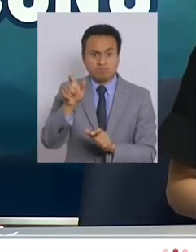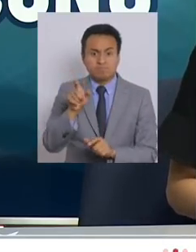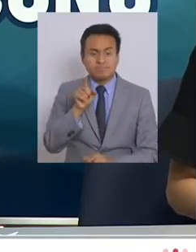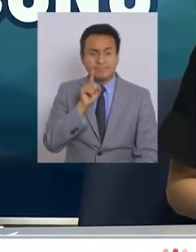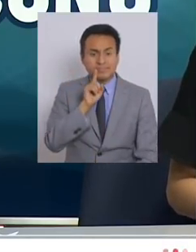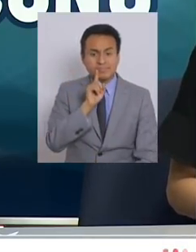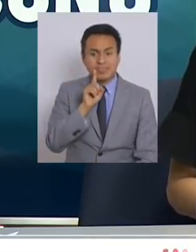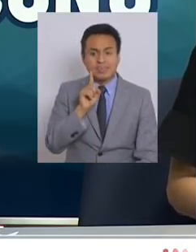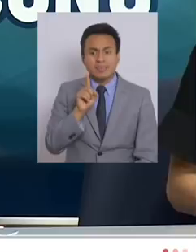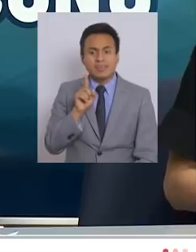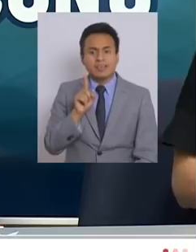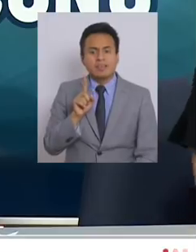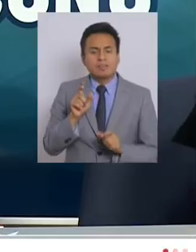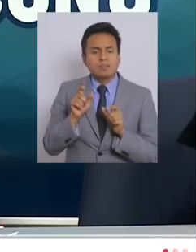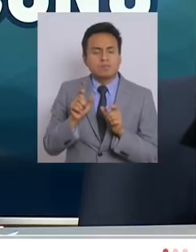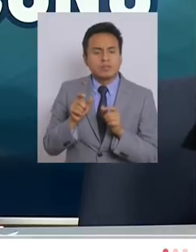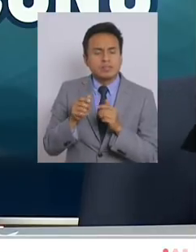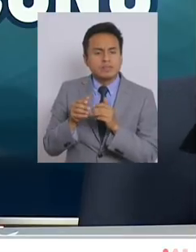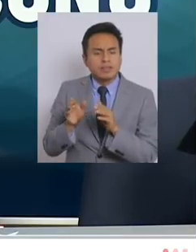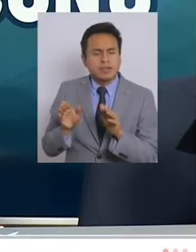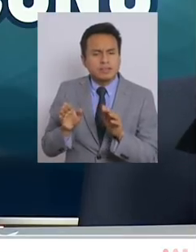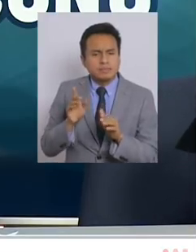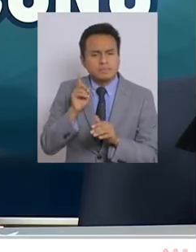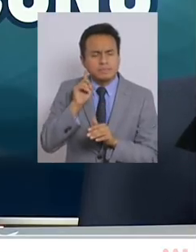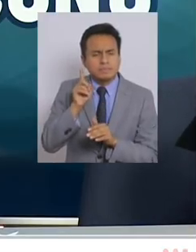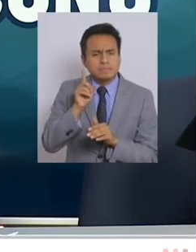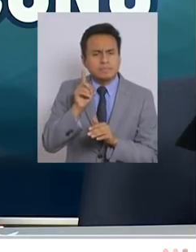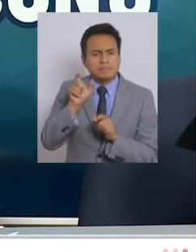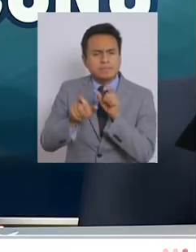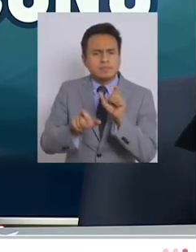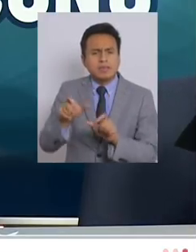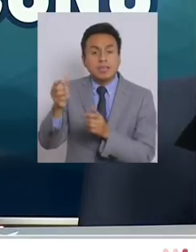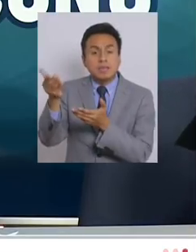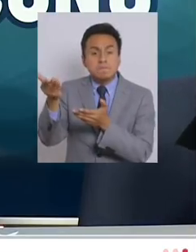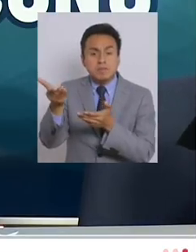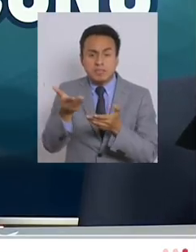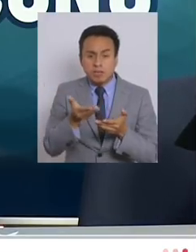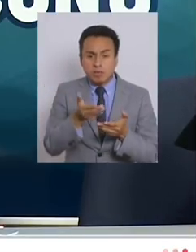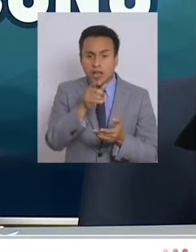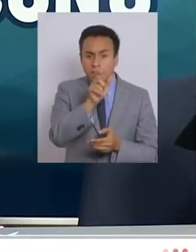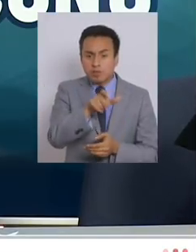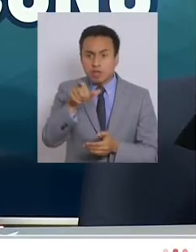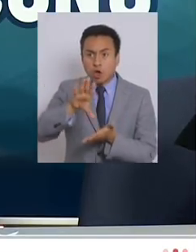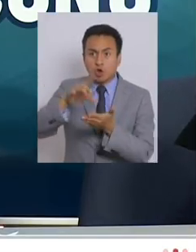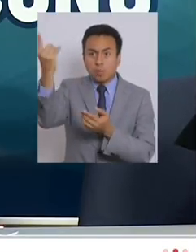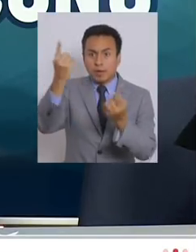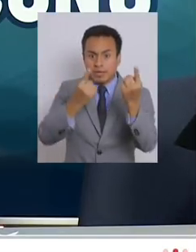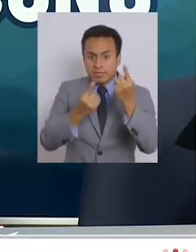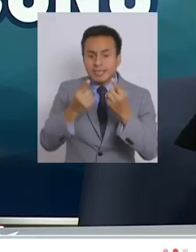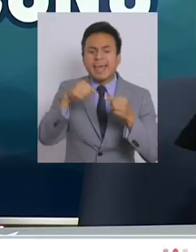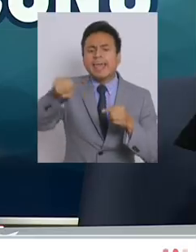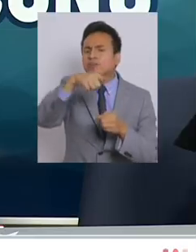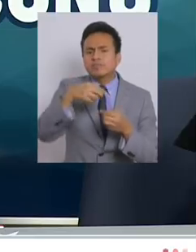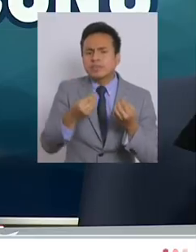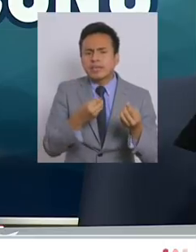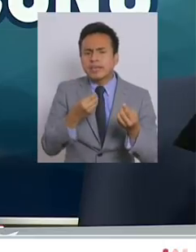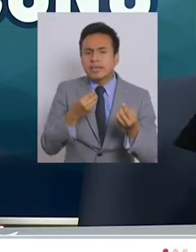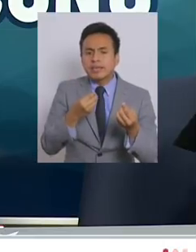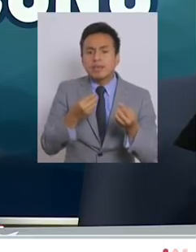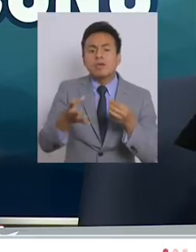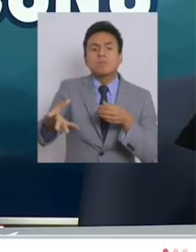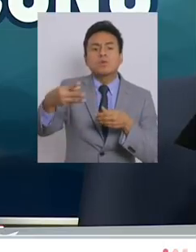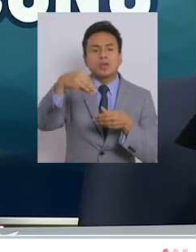liberadas de guardia estamos invitando a las personas extranjeras a que puedan